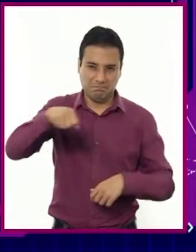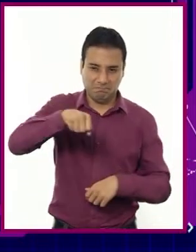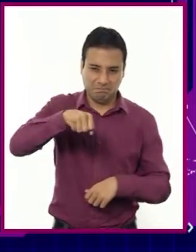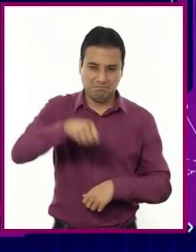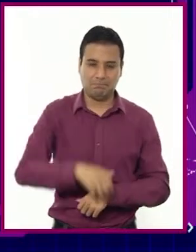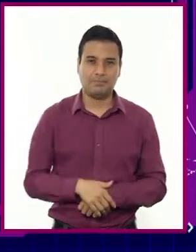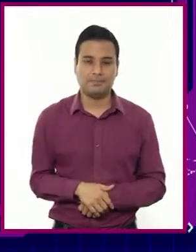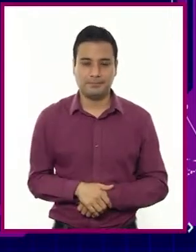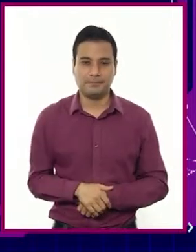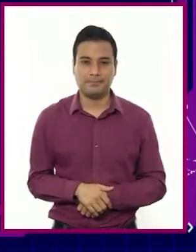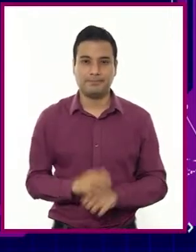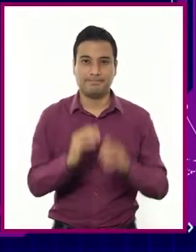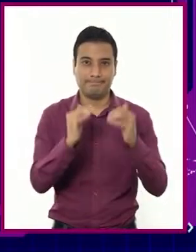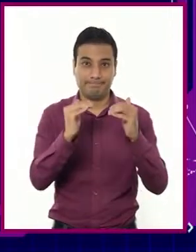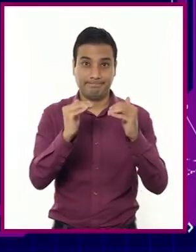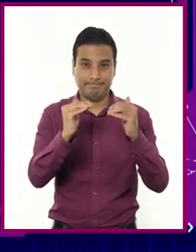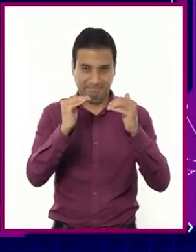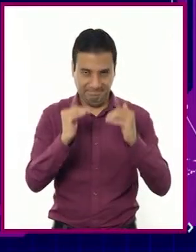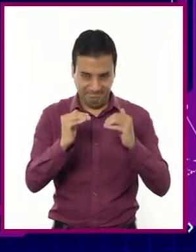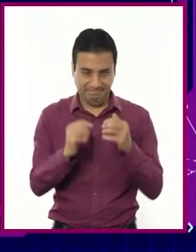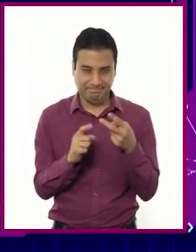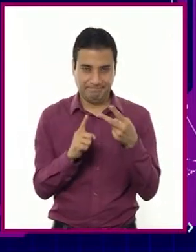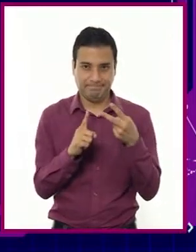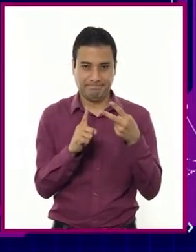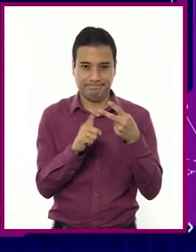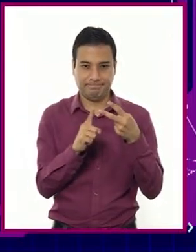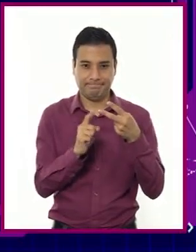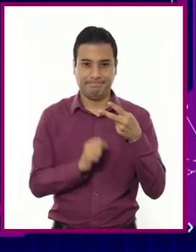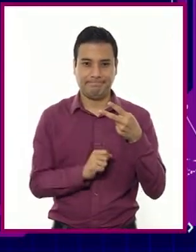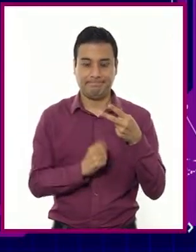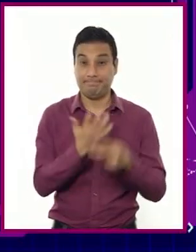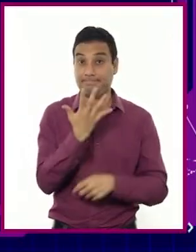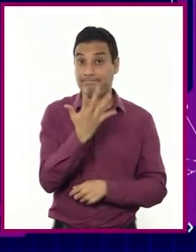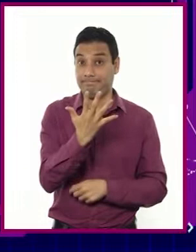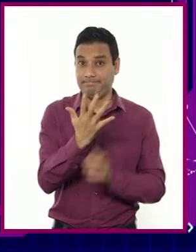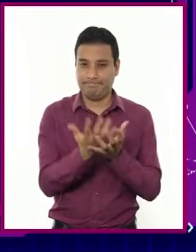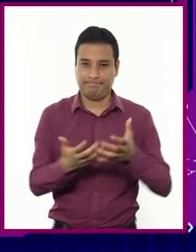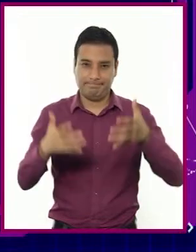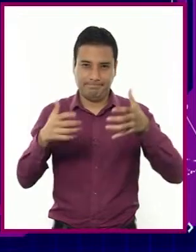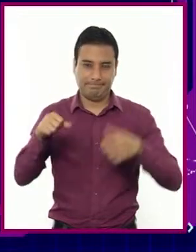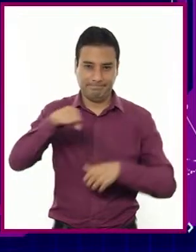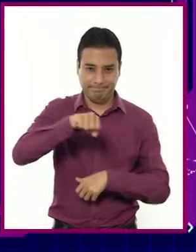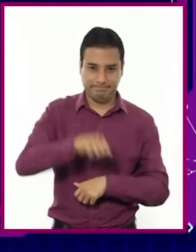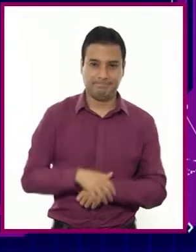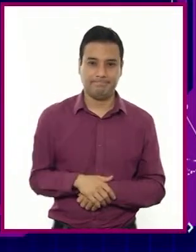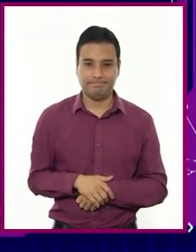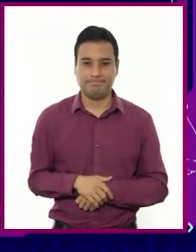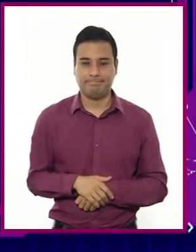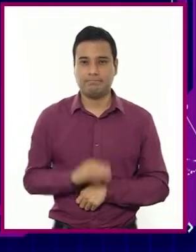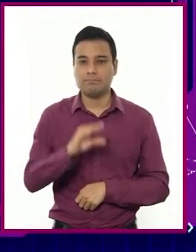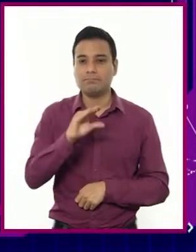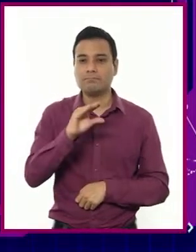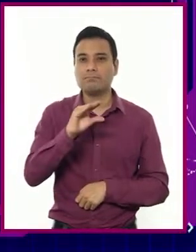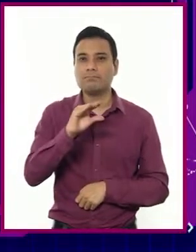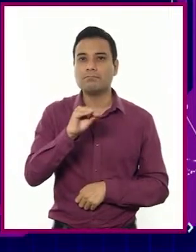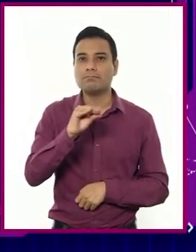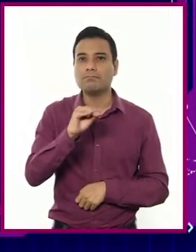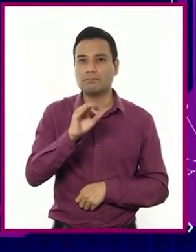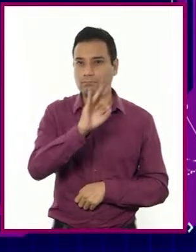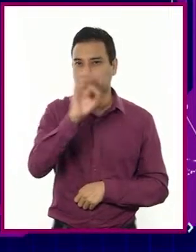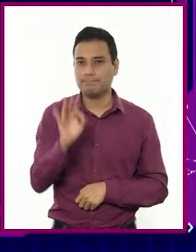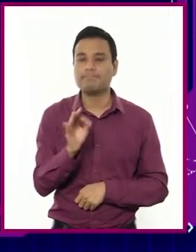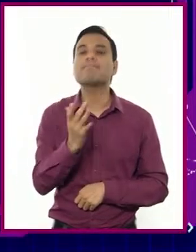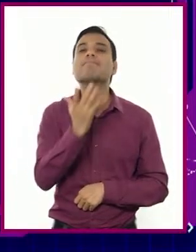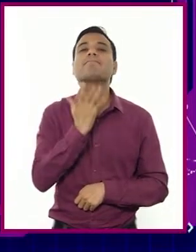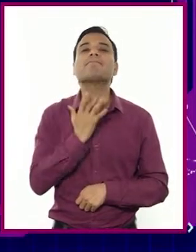0.74X. Se puede observar que de la segunda disolución se tienen 5 galones con una concentración en porcentaje de alcohol